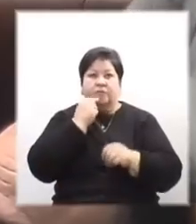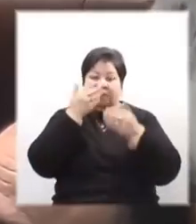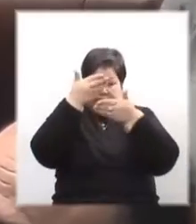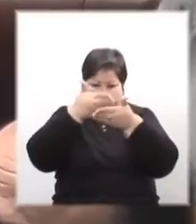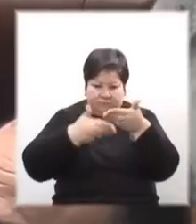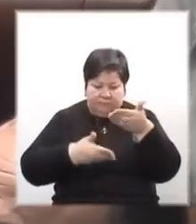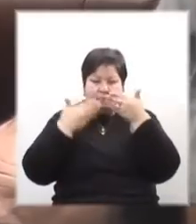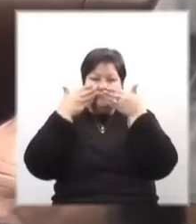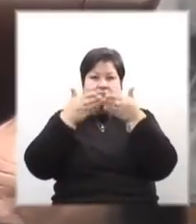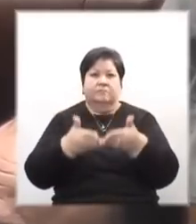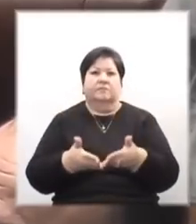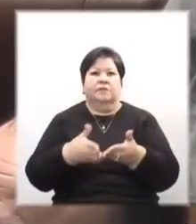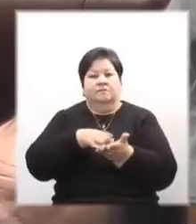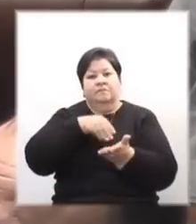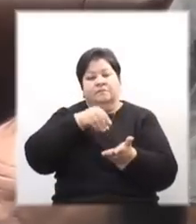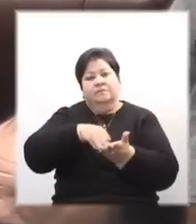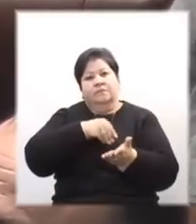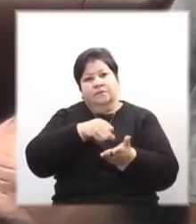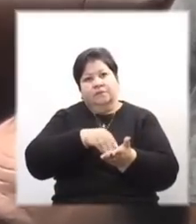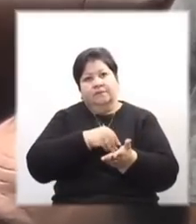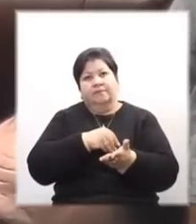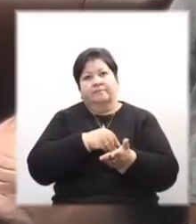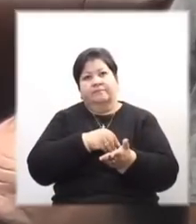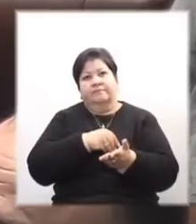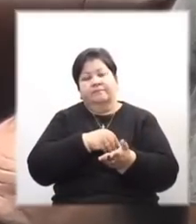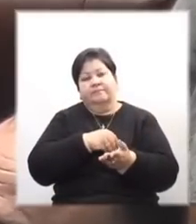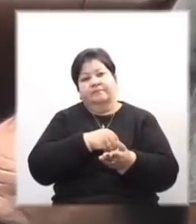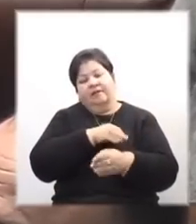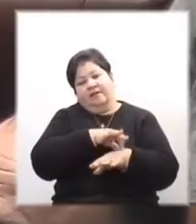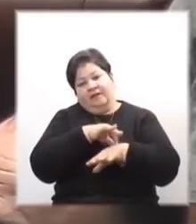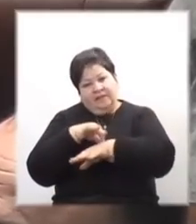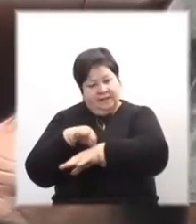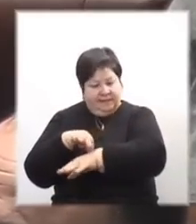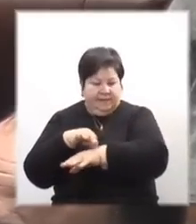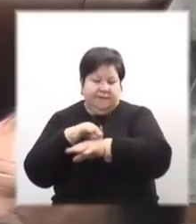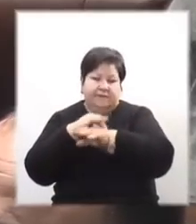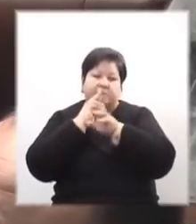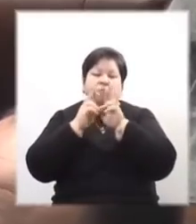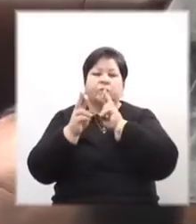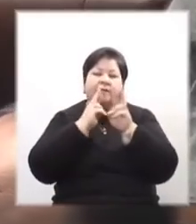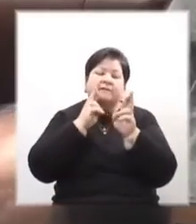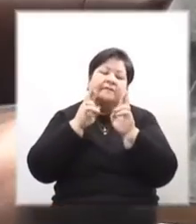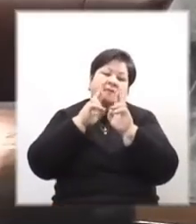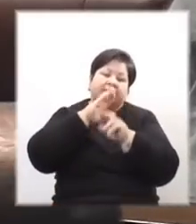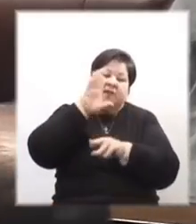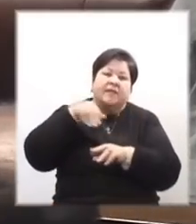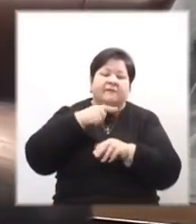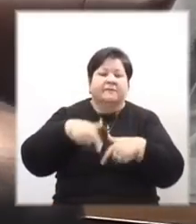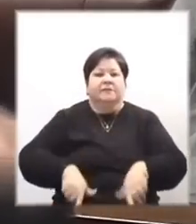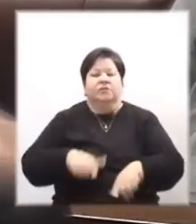preguntas, si se quiere fotocopiar para guiar las respuestas y la intervención del Ministro del Interior. Muchas gracias.